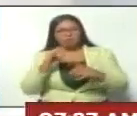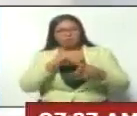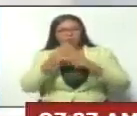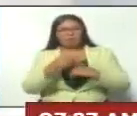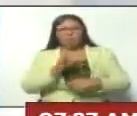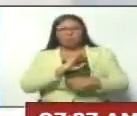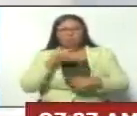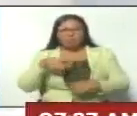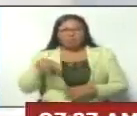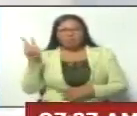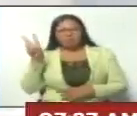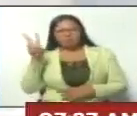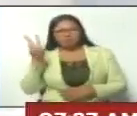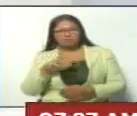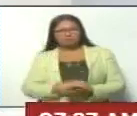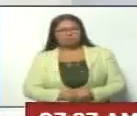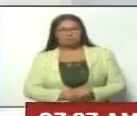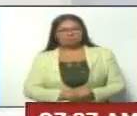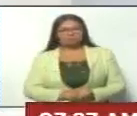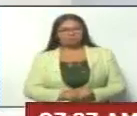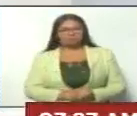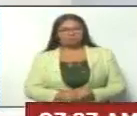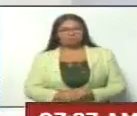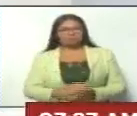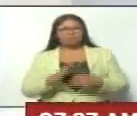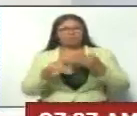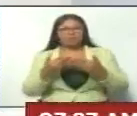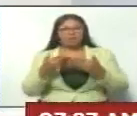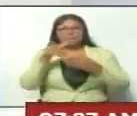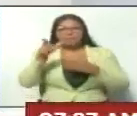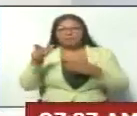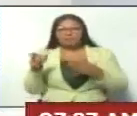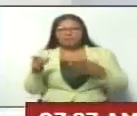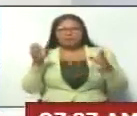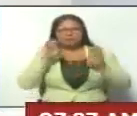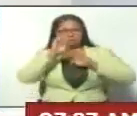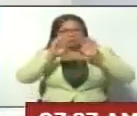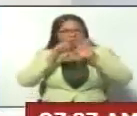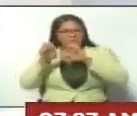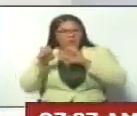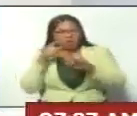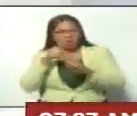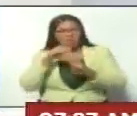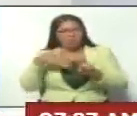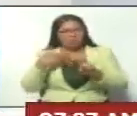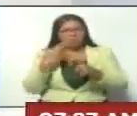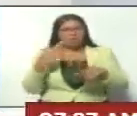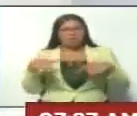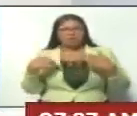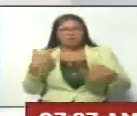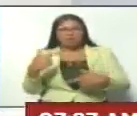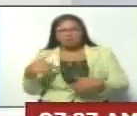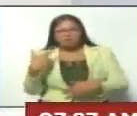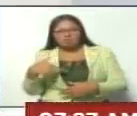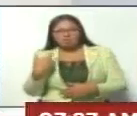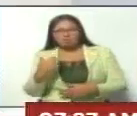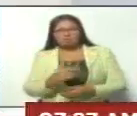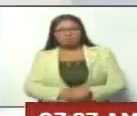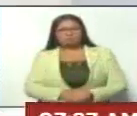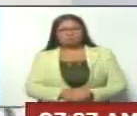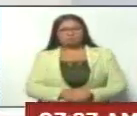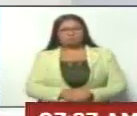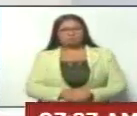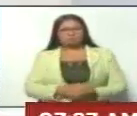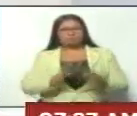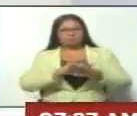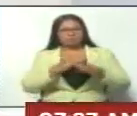Venezuela que, bueno, muchos antropólogos consideran que ya puede ser una religión. Y